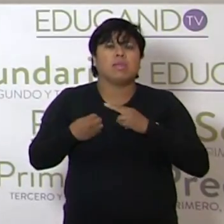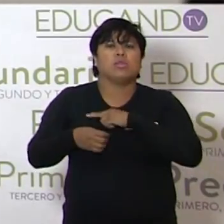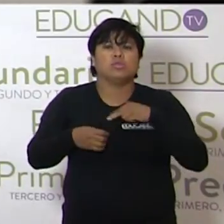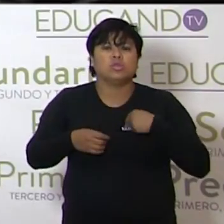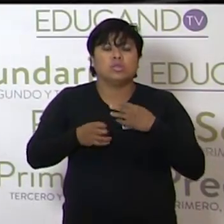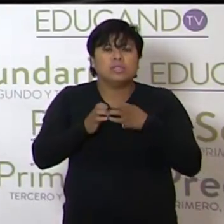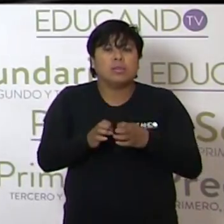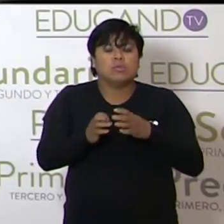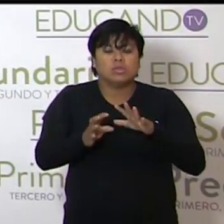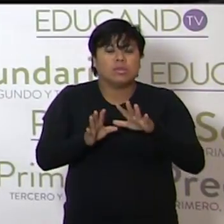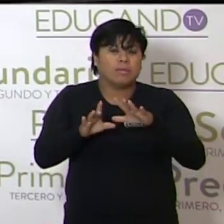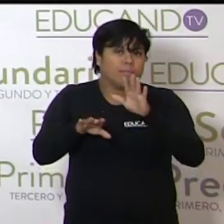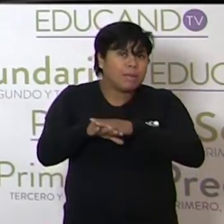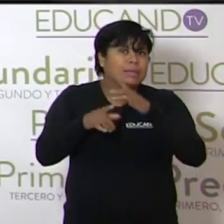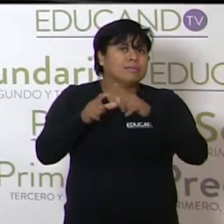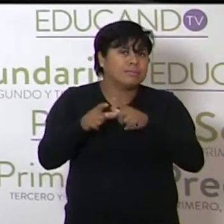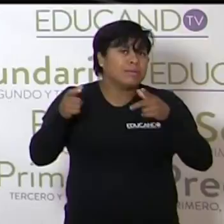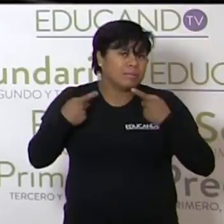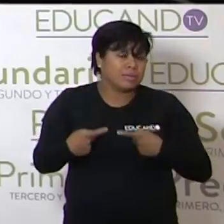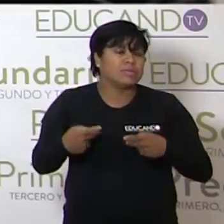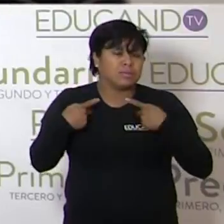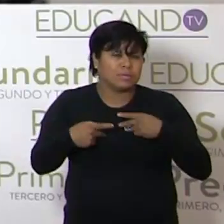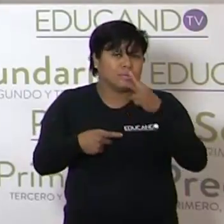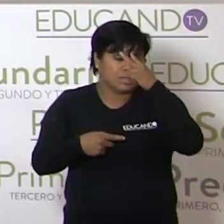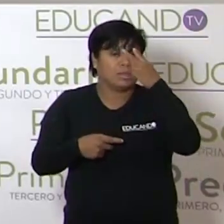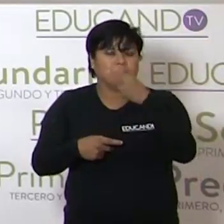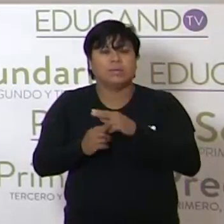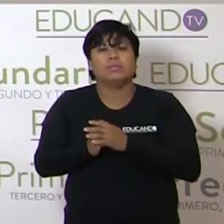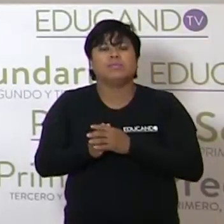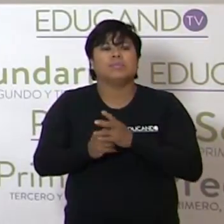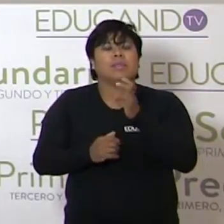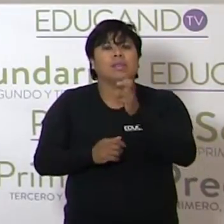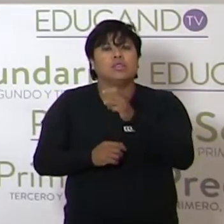la mayoría de los mexicanos. Bueno, vamos a ver